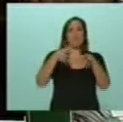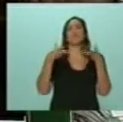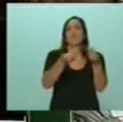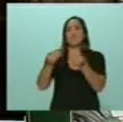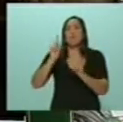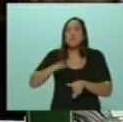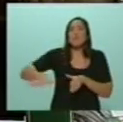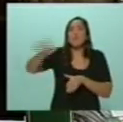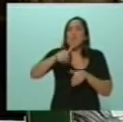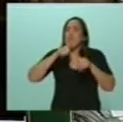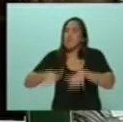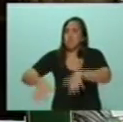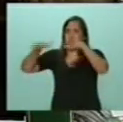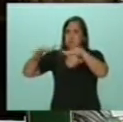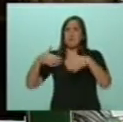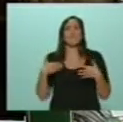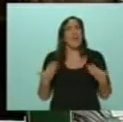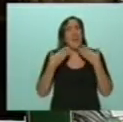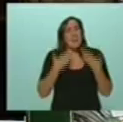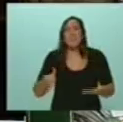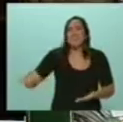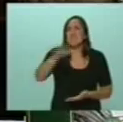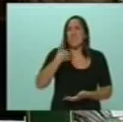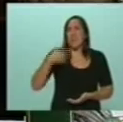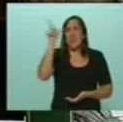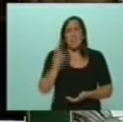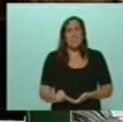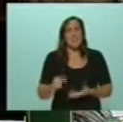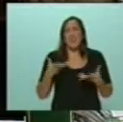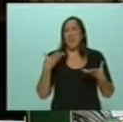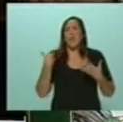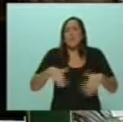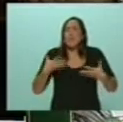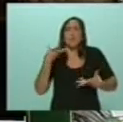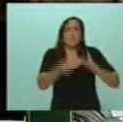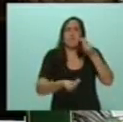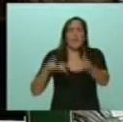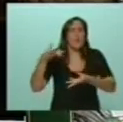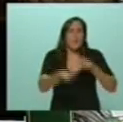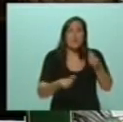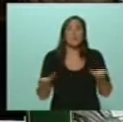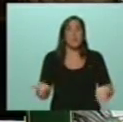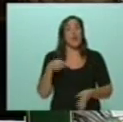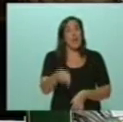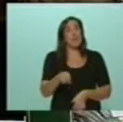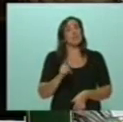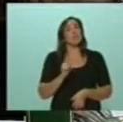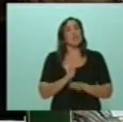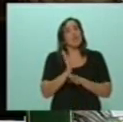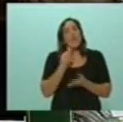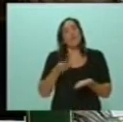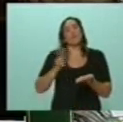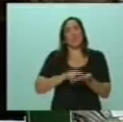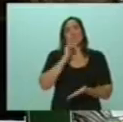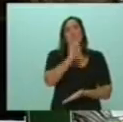agradecer la inmensa solidaridad del pueblo argentino, a reiterarles también que estas son las